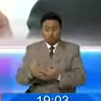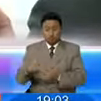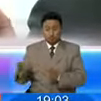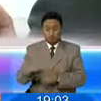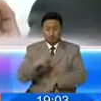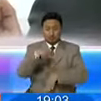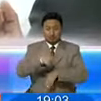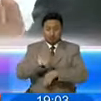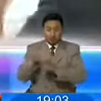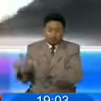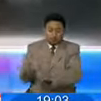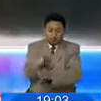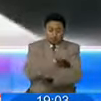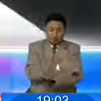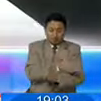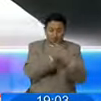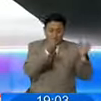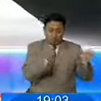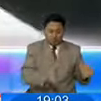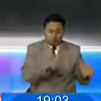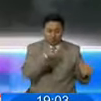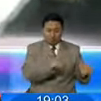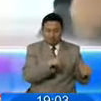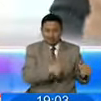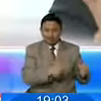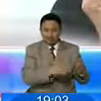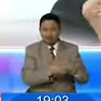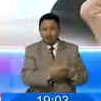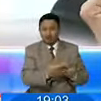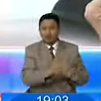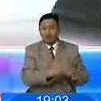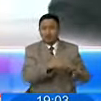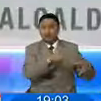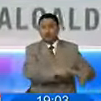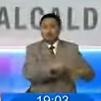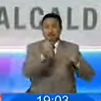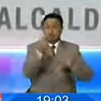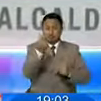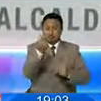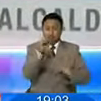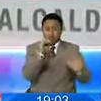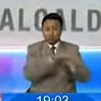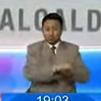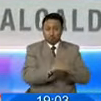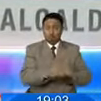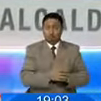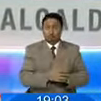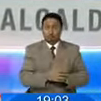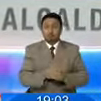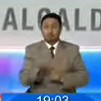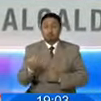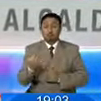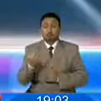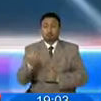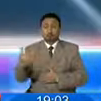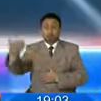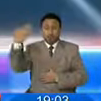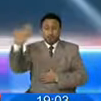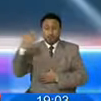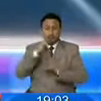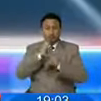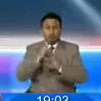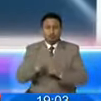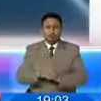fechas en las cuales se han hecho estos movimientos migratorios. Y el alcalde respondió a esta acusación de inmediato. En